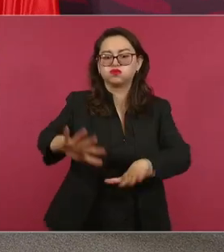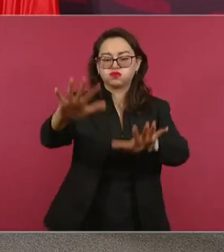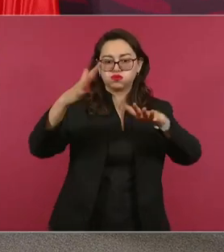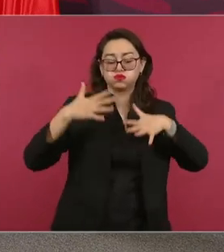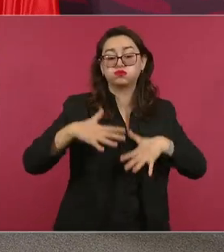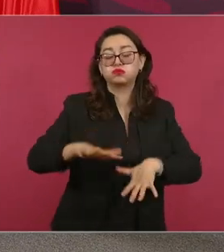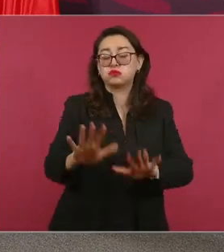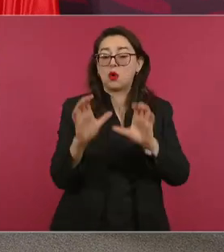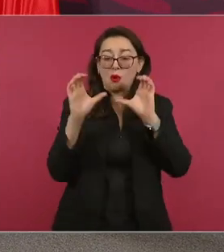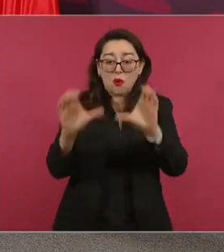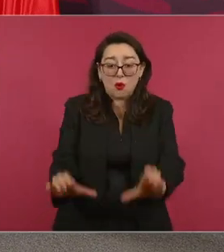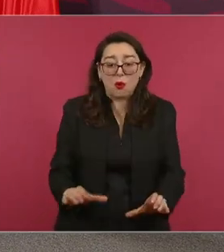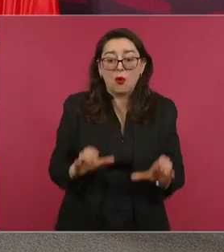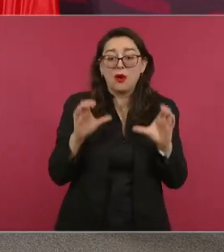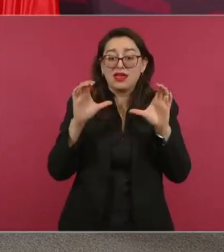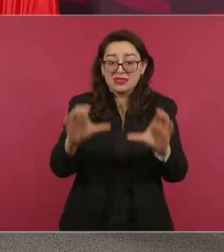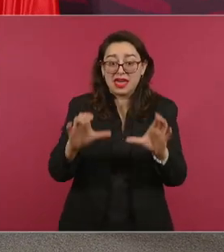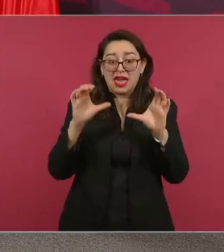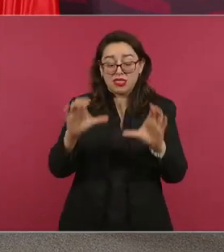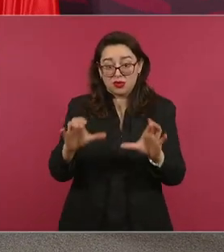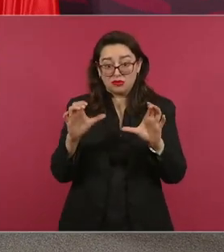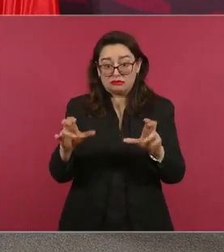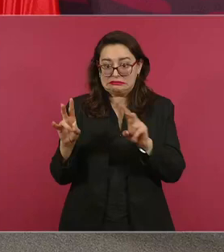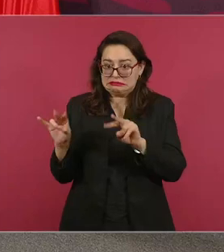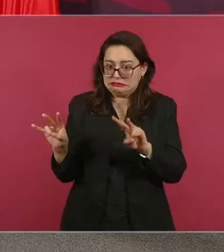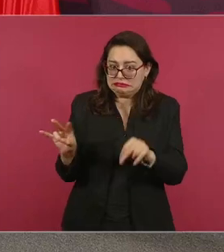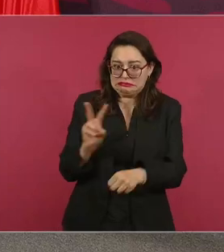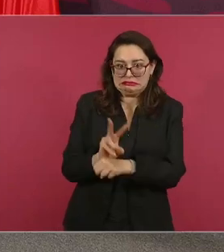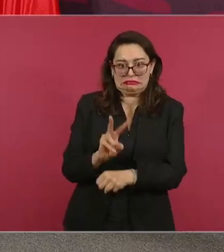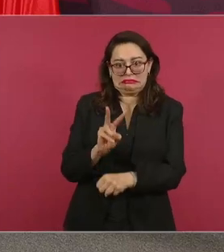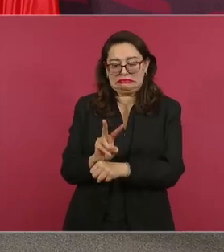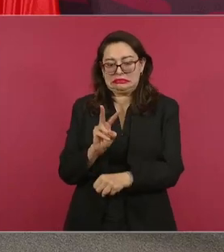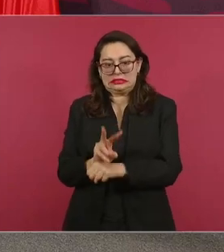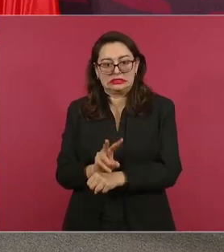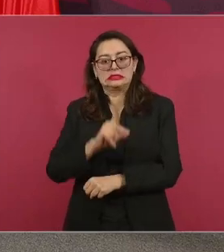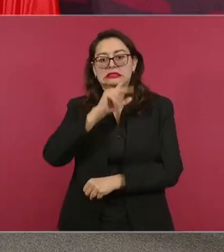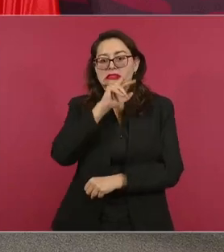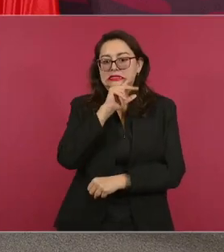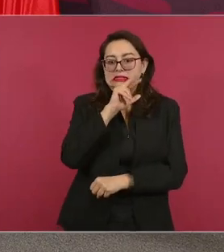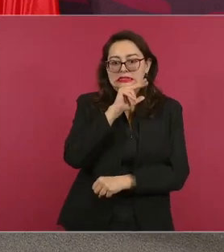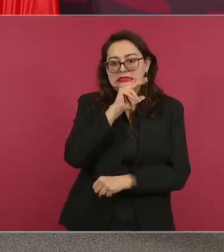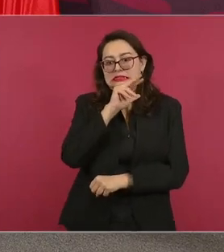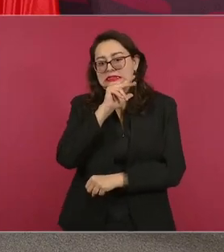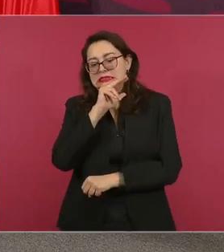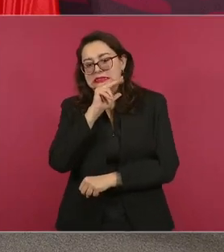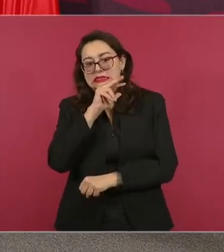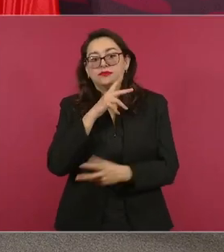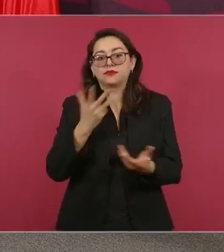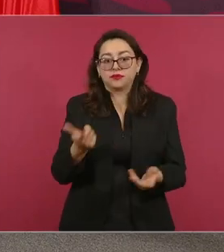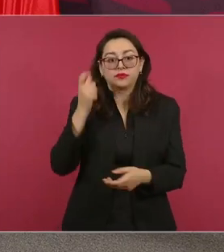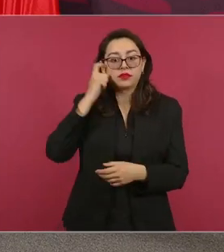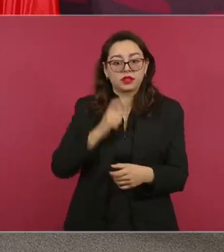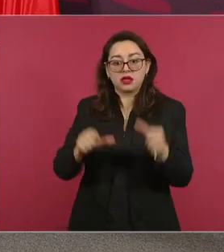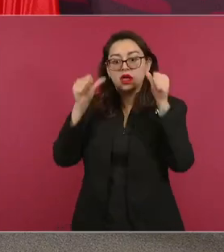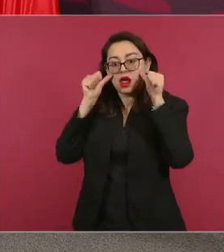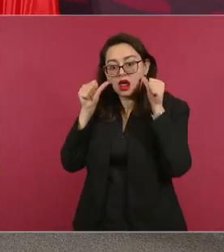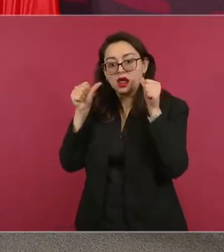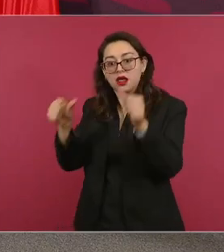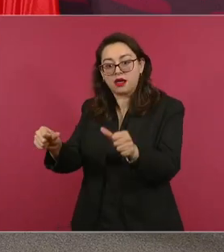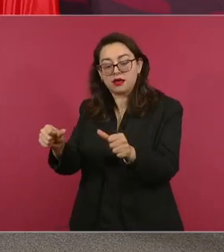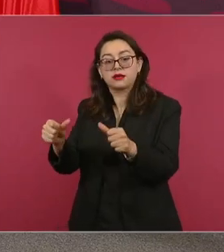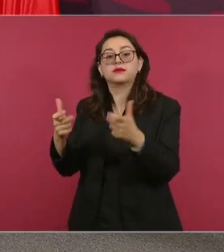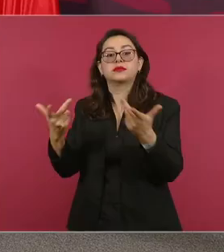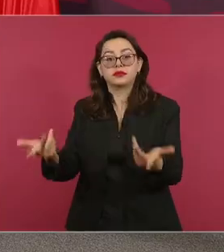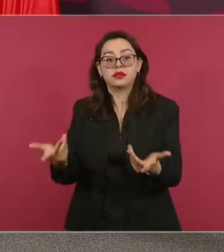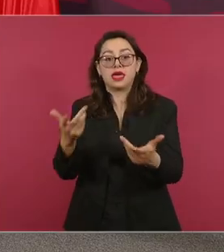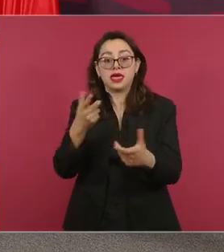adentro de la costa. Estaremos muy pendientes de lo que ocurra, aunque la atención estará puesta en Guerrero, en el huracán Otis.